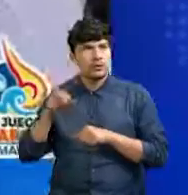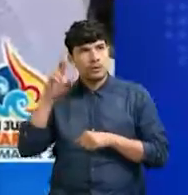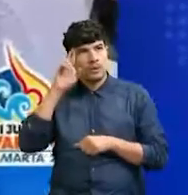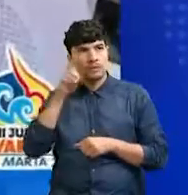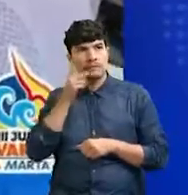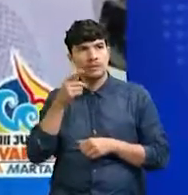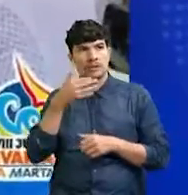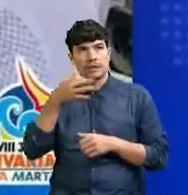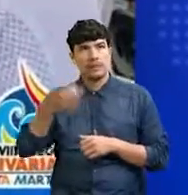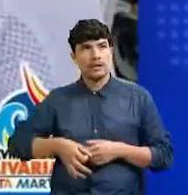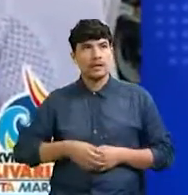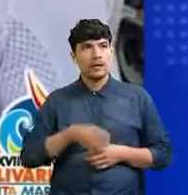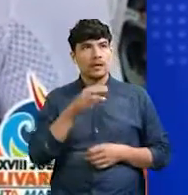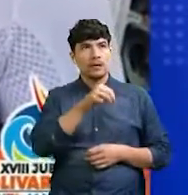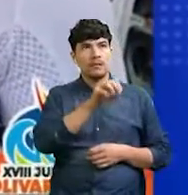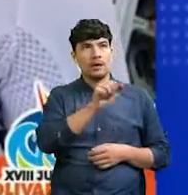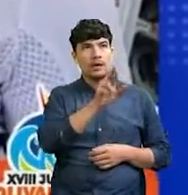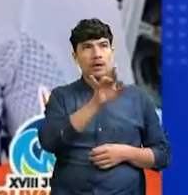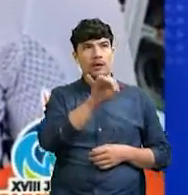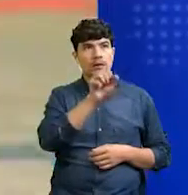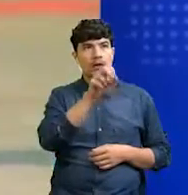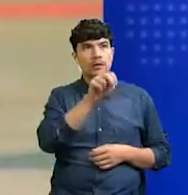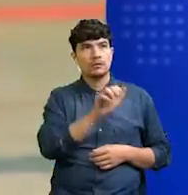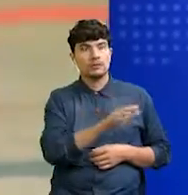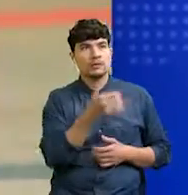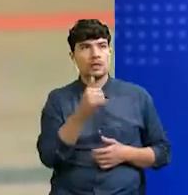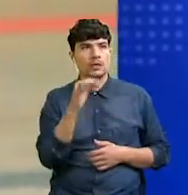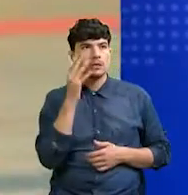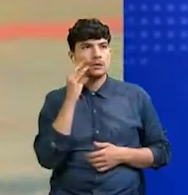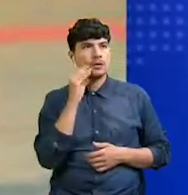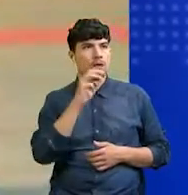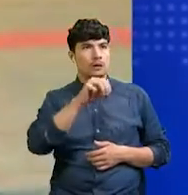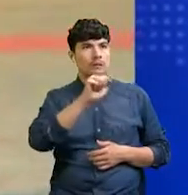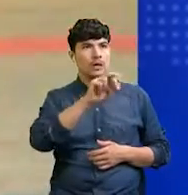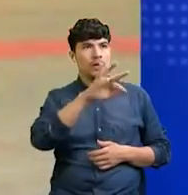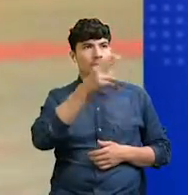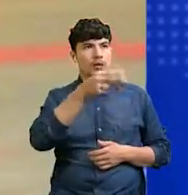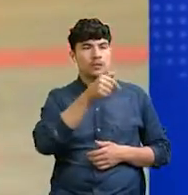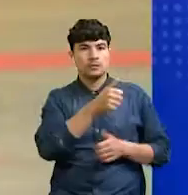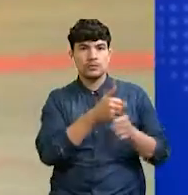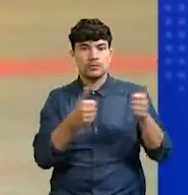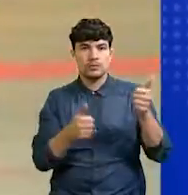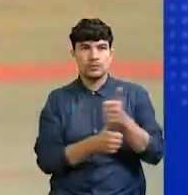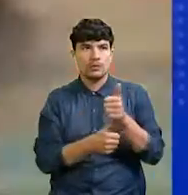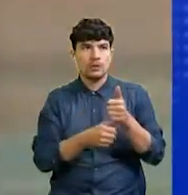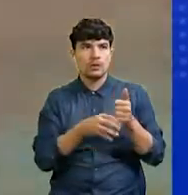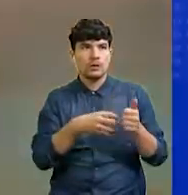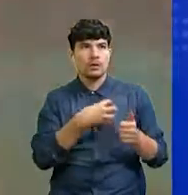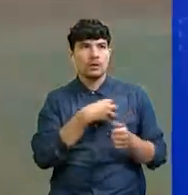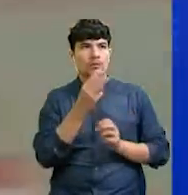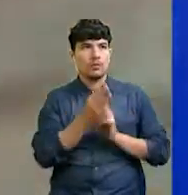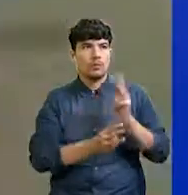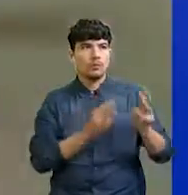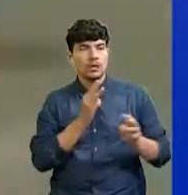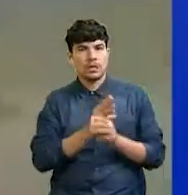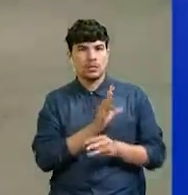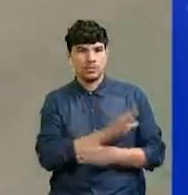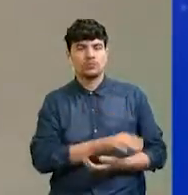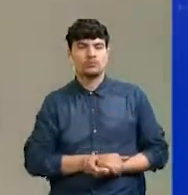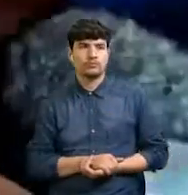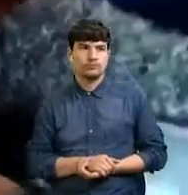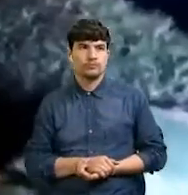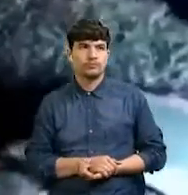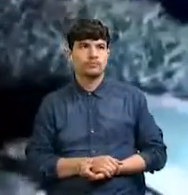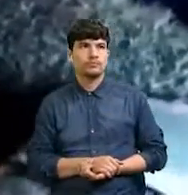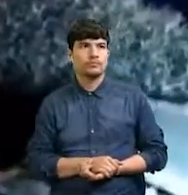verdad. Al lado de Mariana, la ya experimentada Marta Bayona, subcampeona mundial del keirin, quien se sintió a gusto con la estrella del